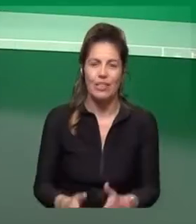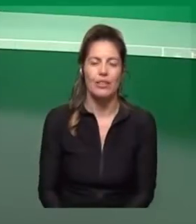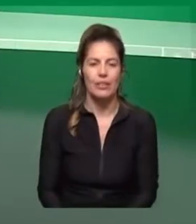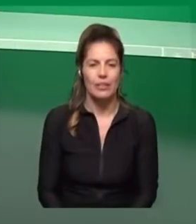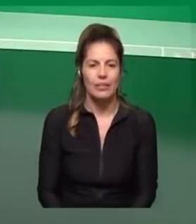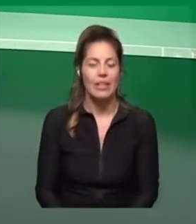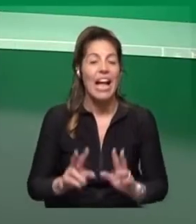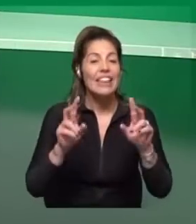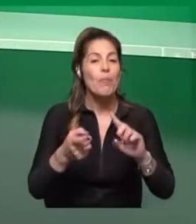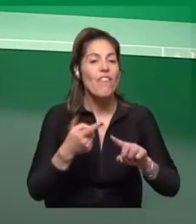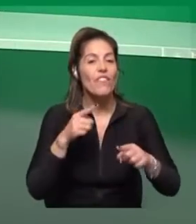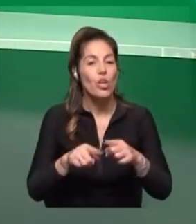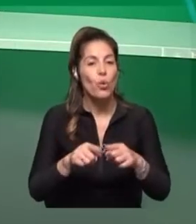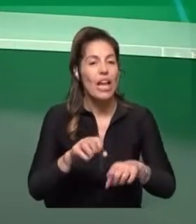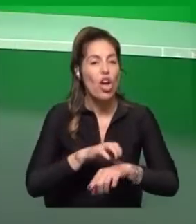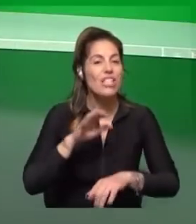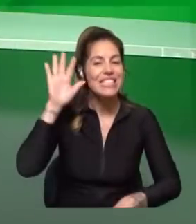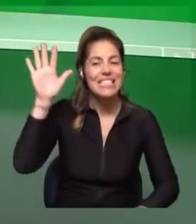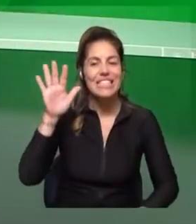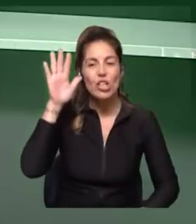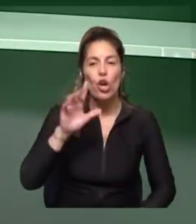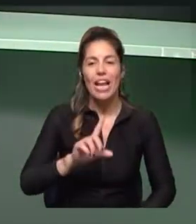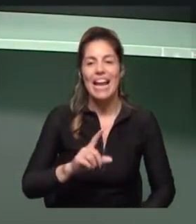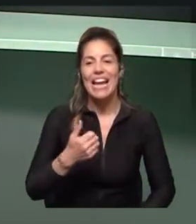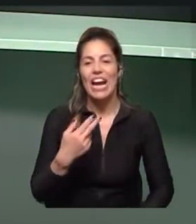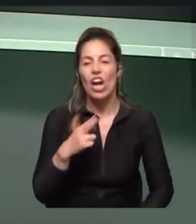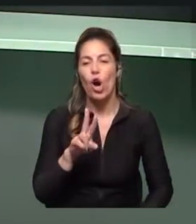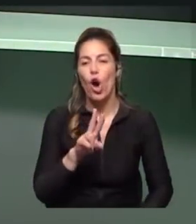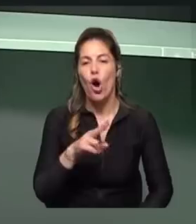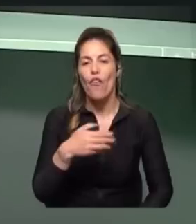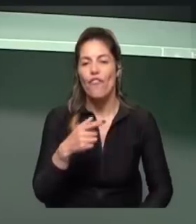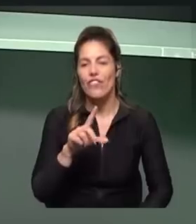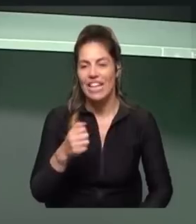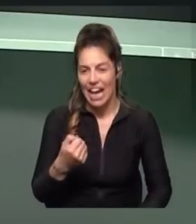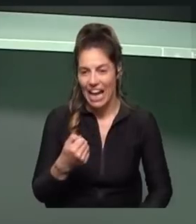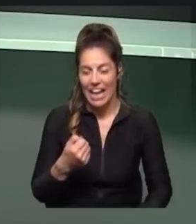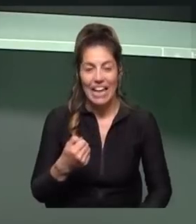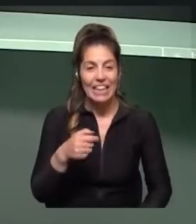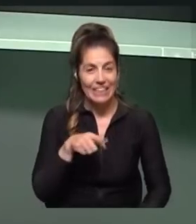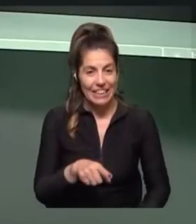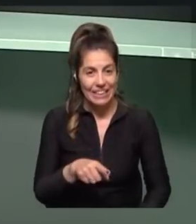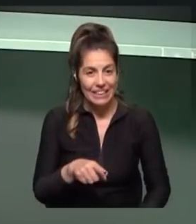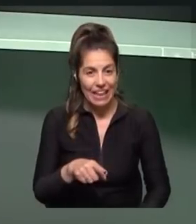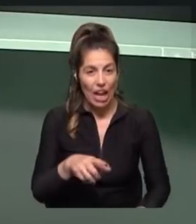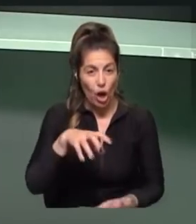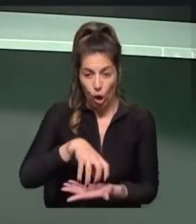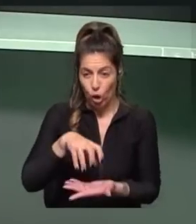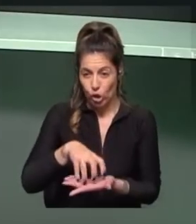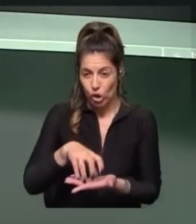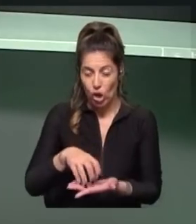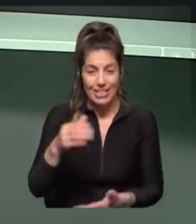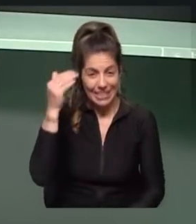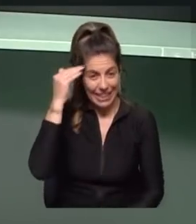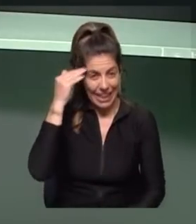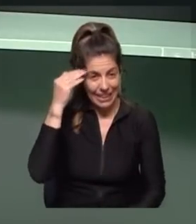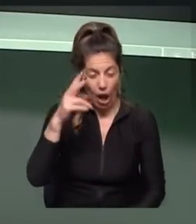tema vinculado la psicóloga Cristina la robla de la clínica en este caso psiquiátrica del hospital de